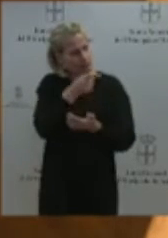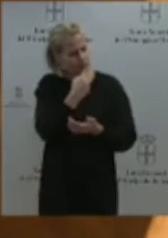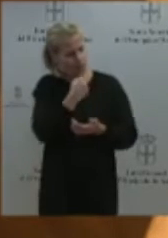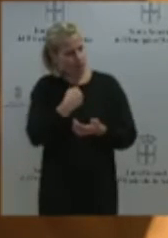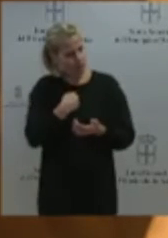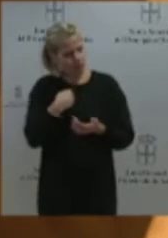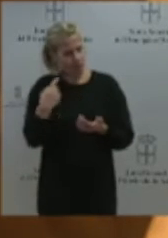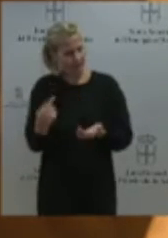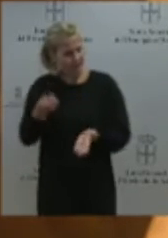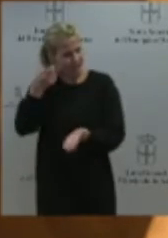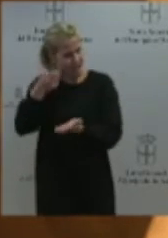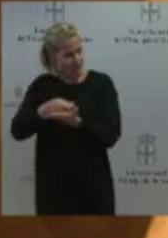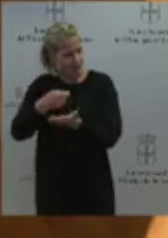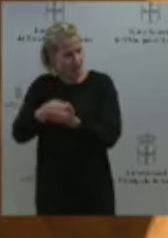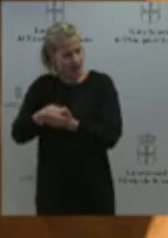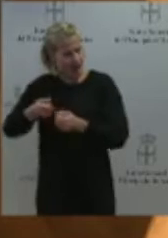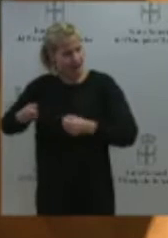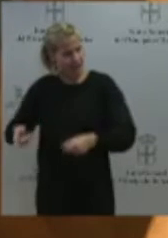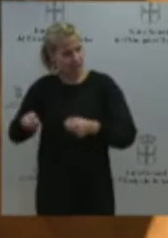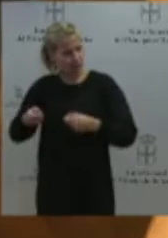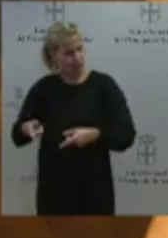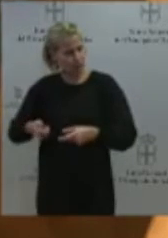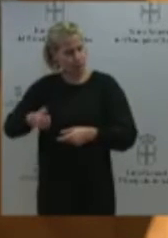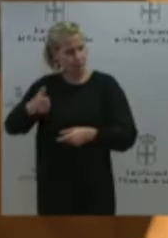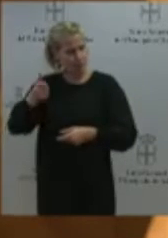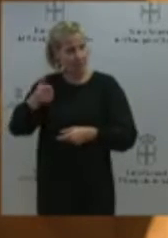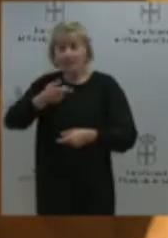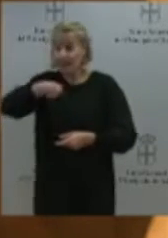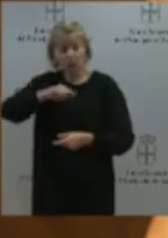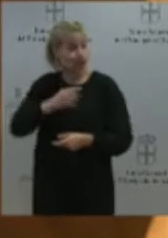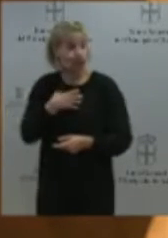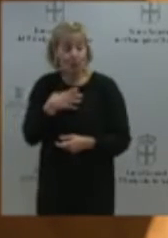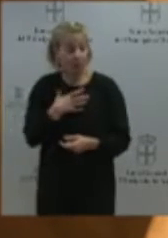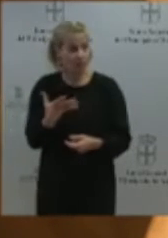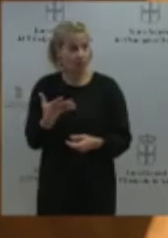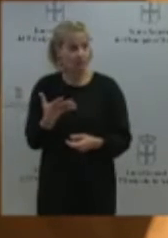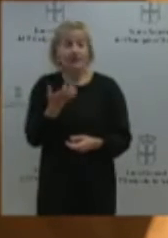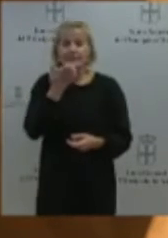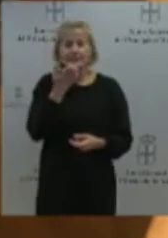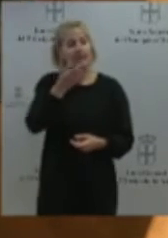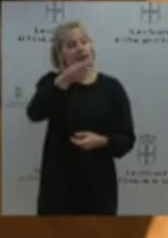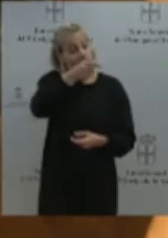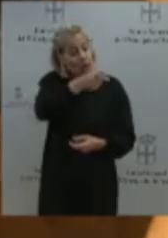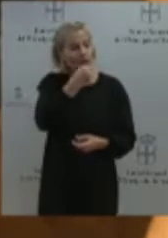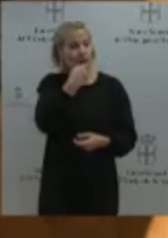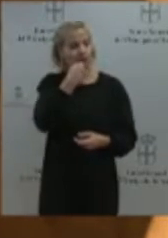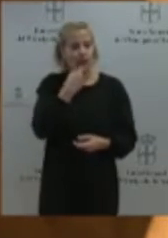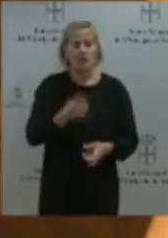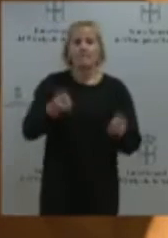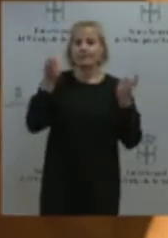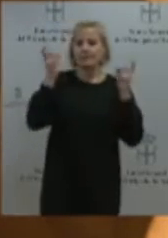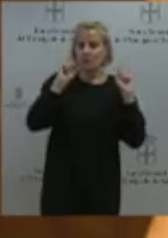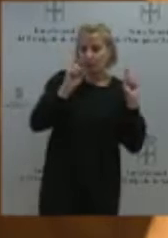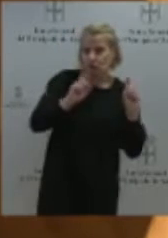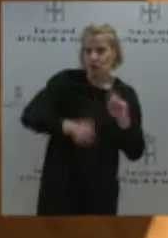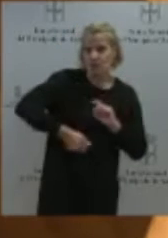cubrir? Porque claro, yo se lo voy a plantear. Si hacemos la parte que usted dice, el número de profesores, tendríamos que renunciar a hacer obras.